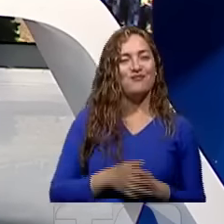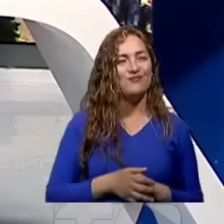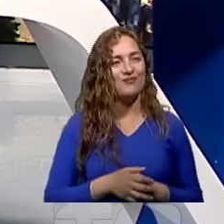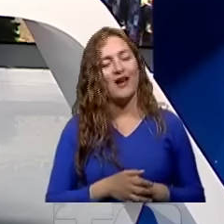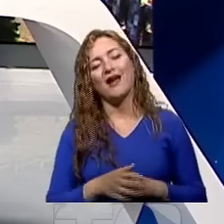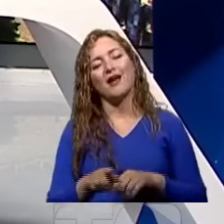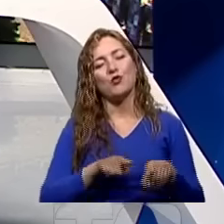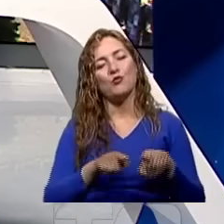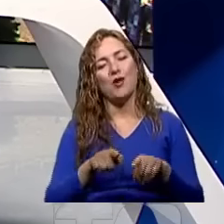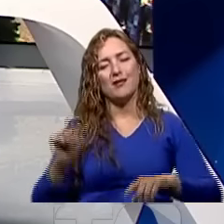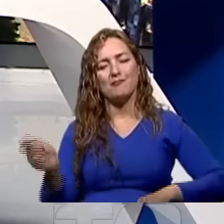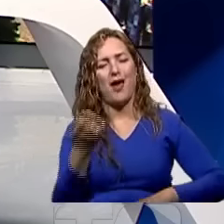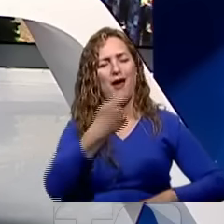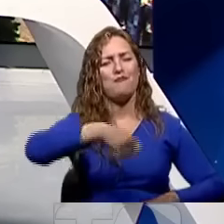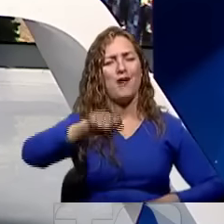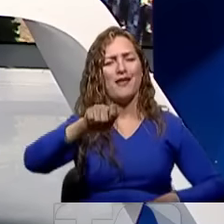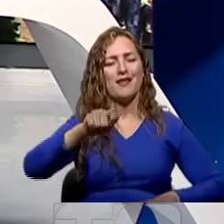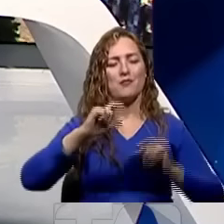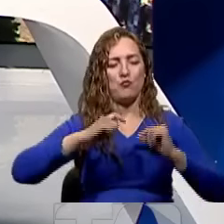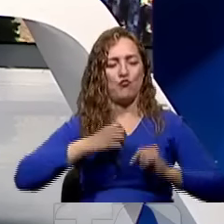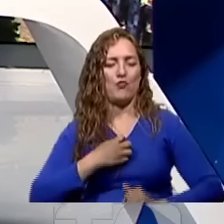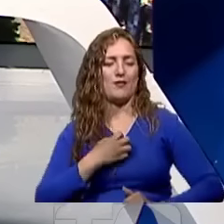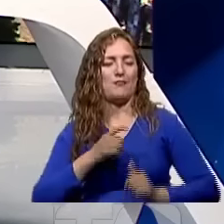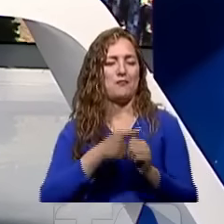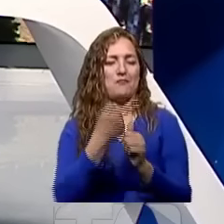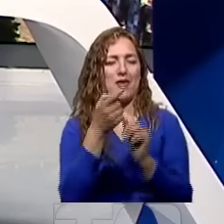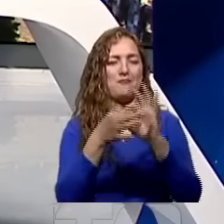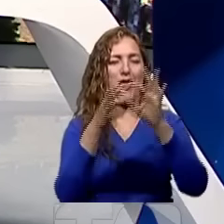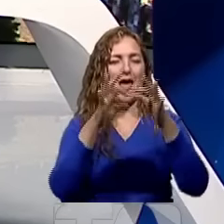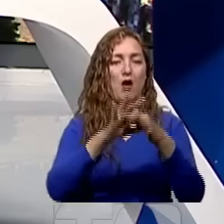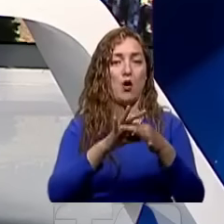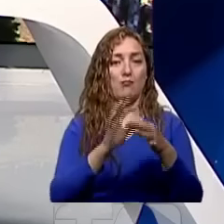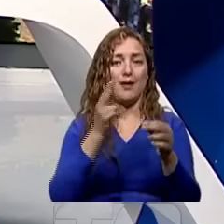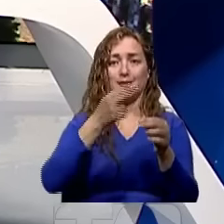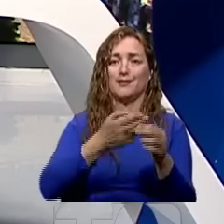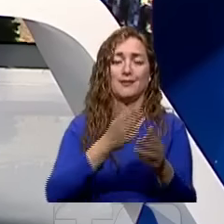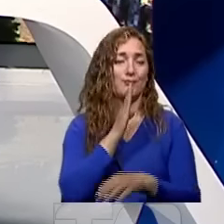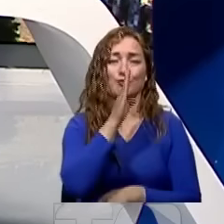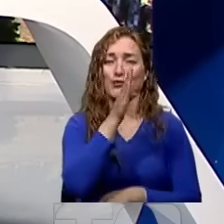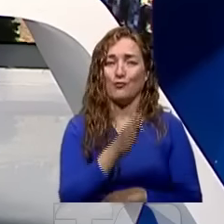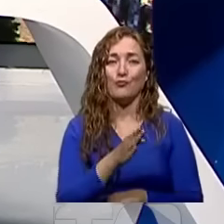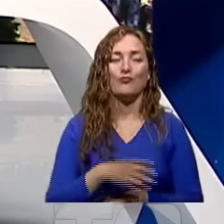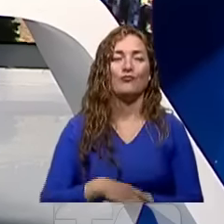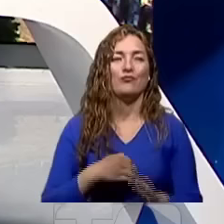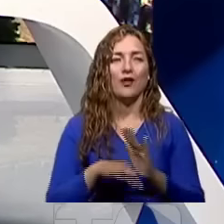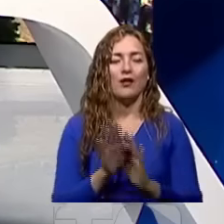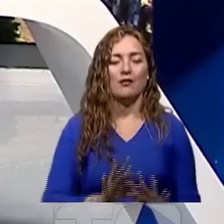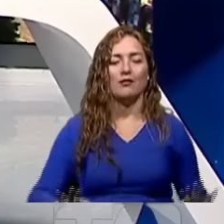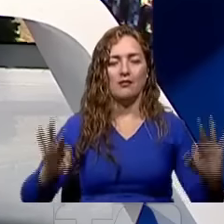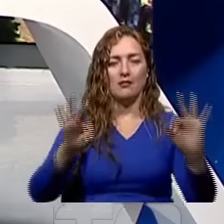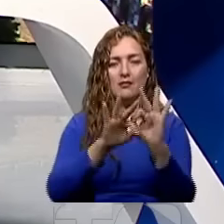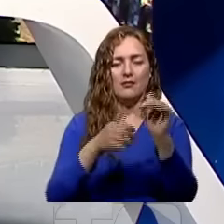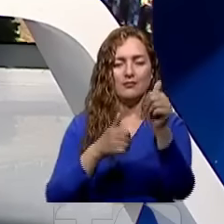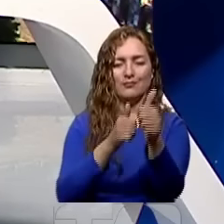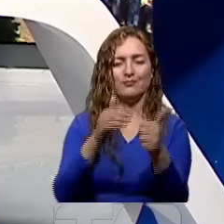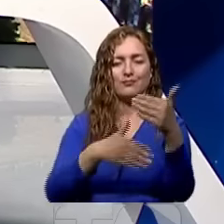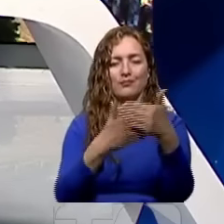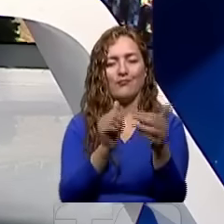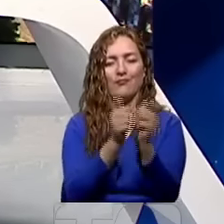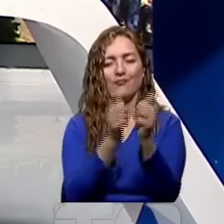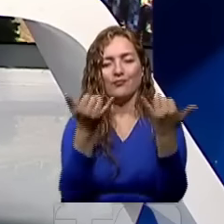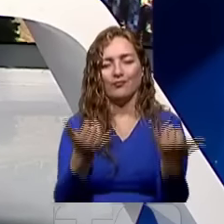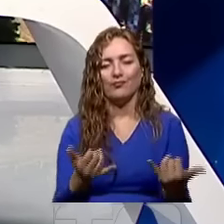Andrés Gómez, estuvimos presentes en la primera medalla olímpica con Jefferson Pérez, o sea, in situ, en el lugar, Y eso creo que es lo más importante, hacer un seguimiento completo como lo hacemos